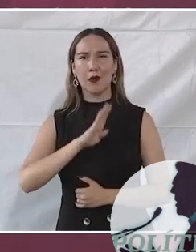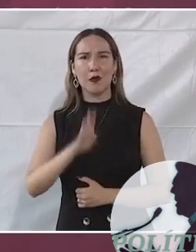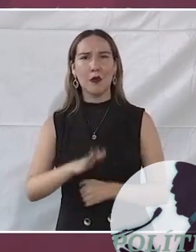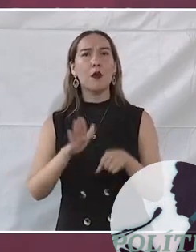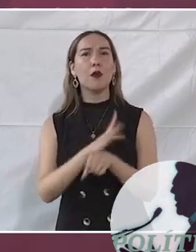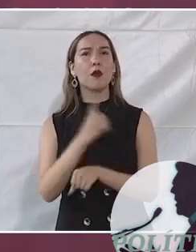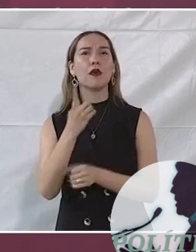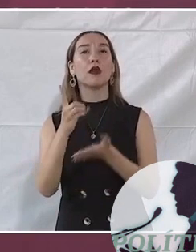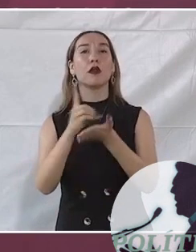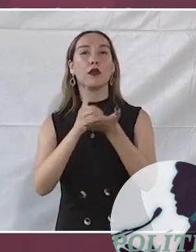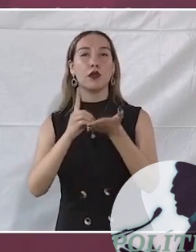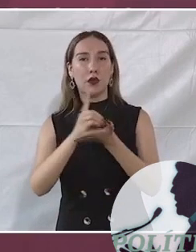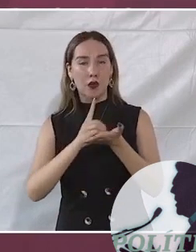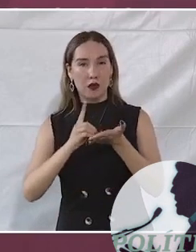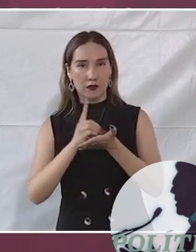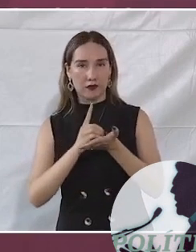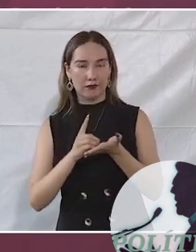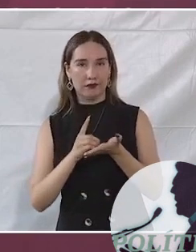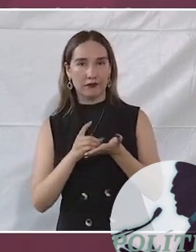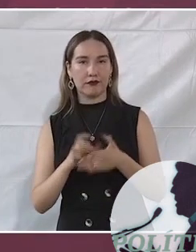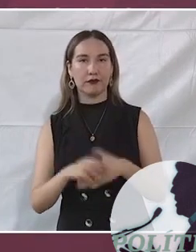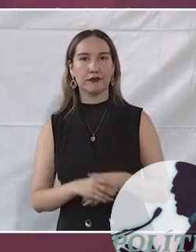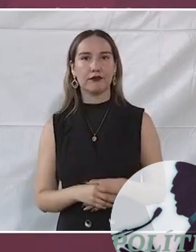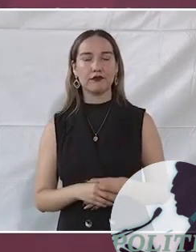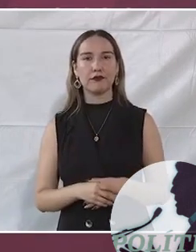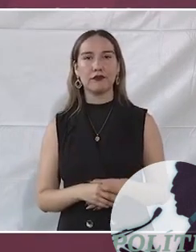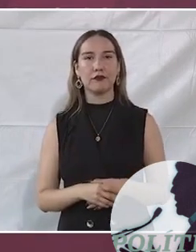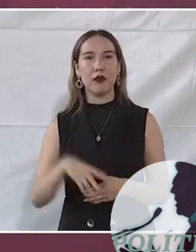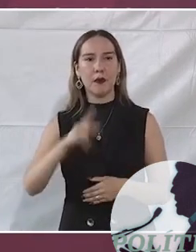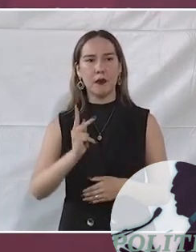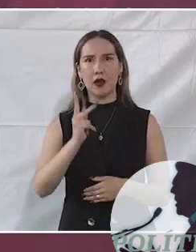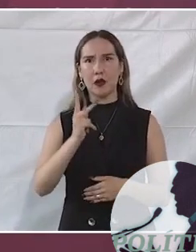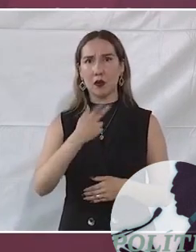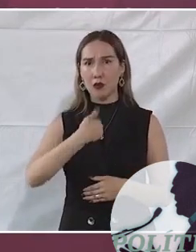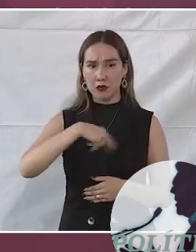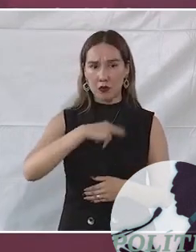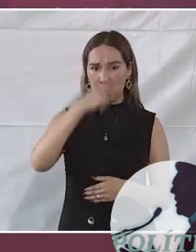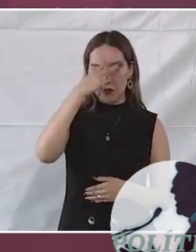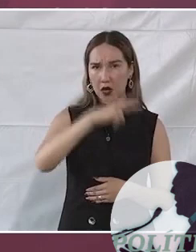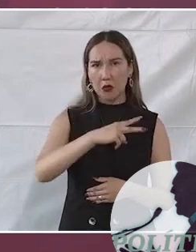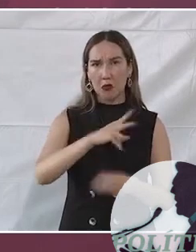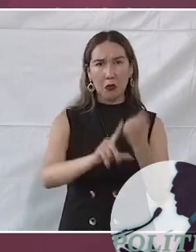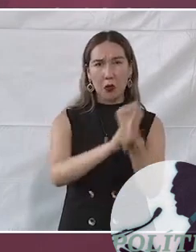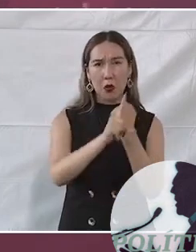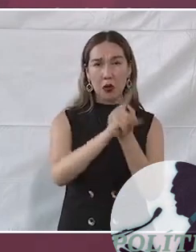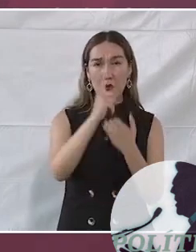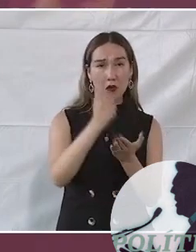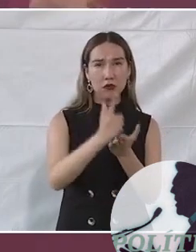Nosotros no tenemos, afortunadamente, ese grave problema,